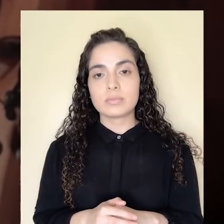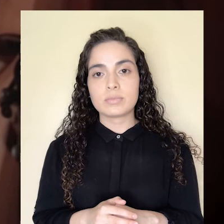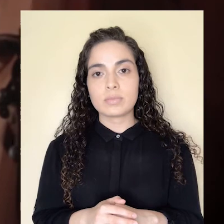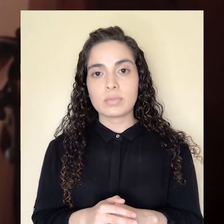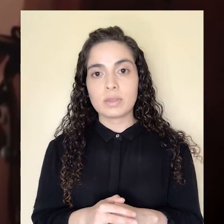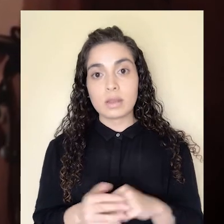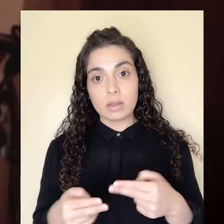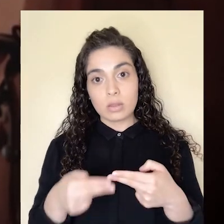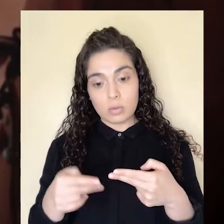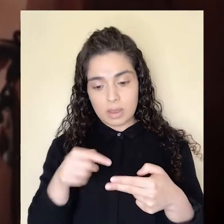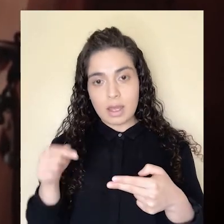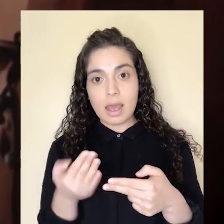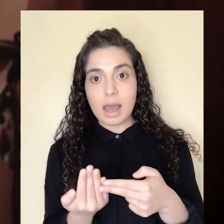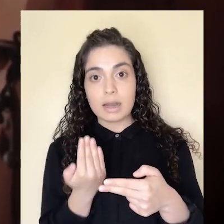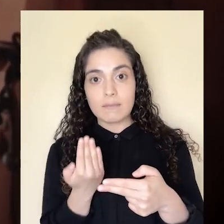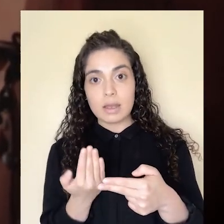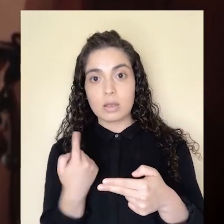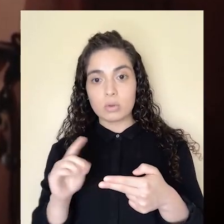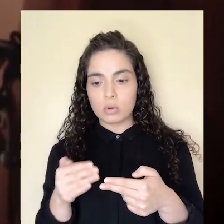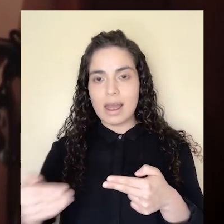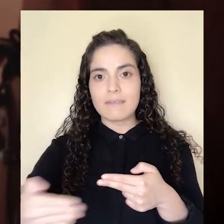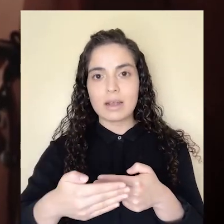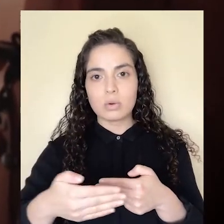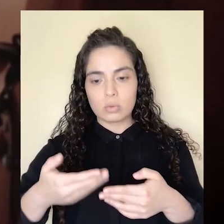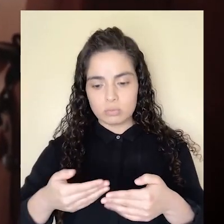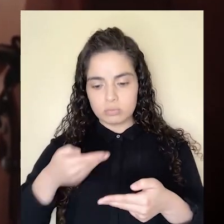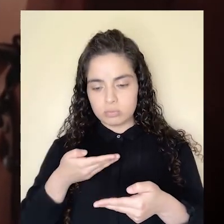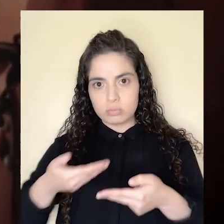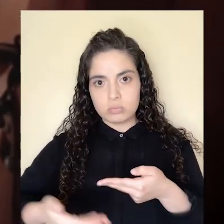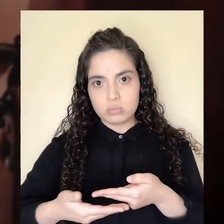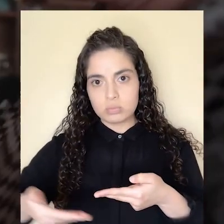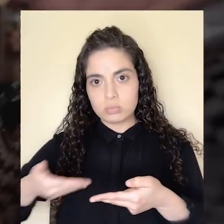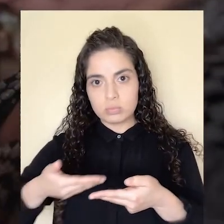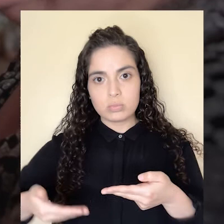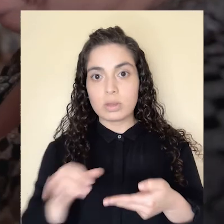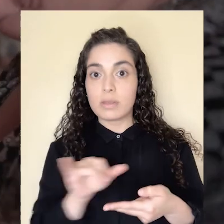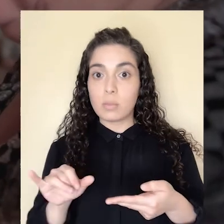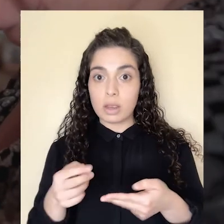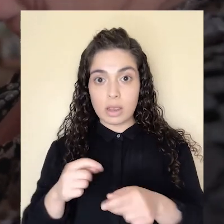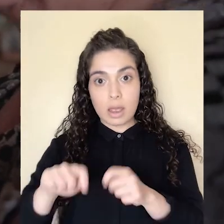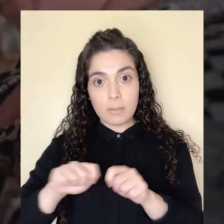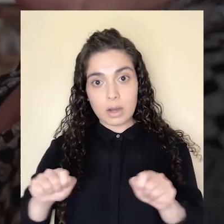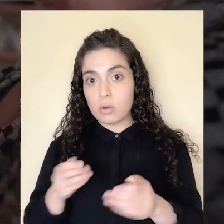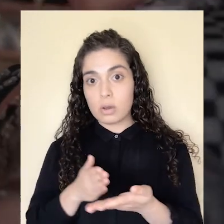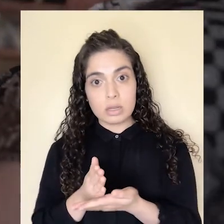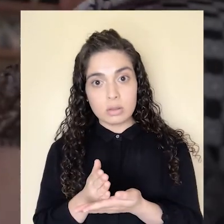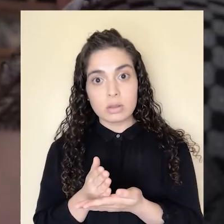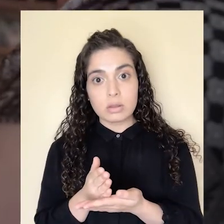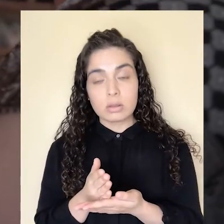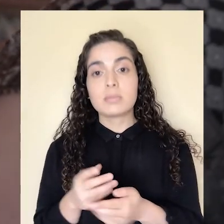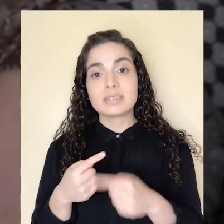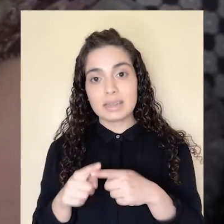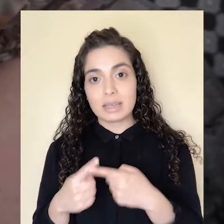Se toma uno así, uno arriba y uno abajo, uno arriba y uno abajo. Después de amarrar, empiezo a tejer. Pongo el